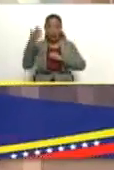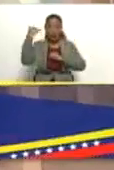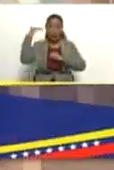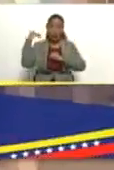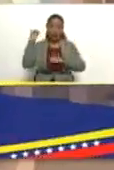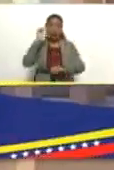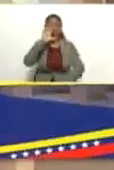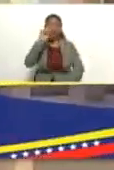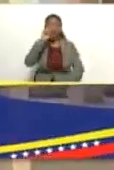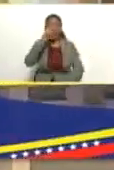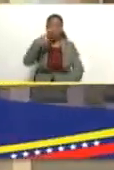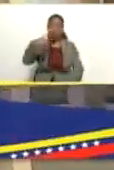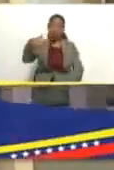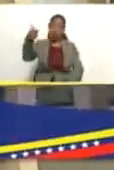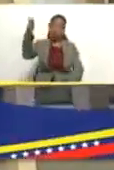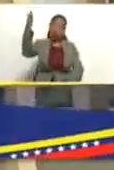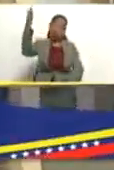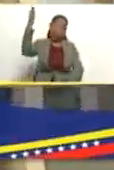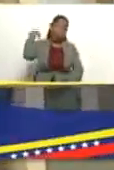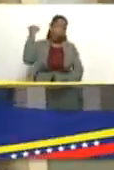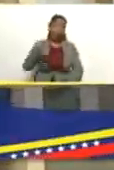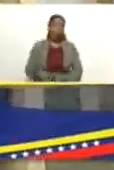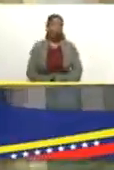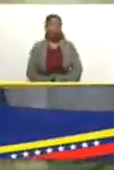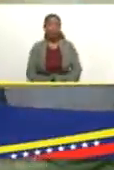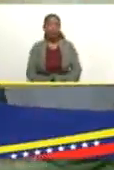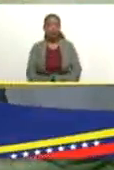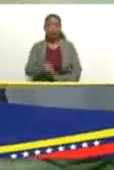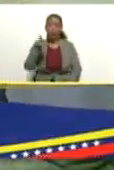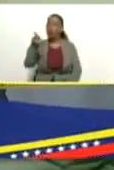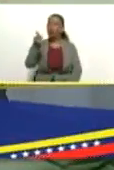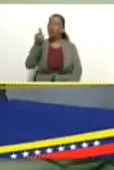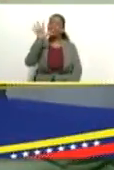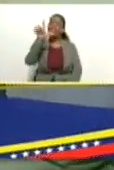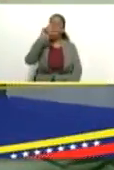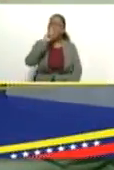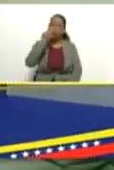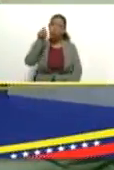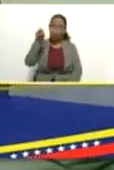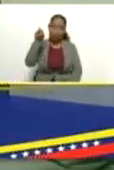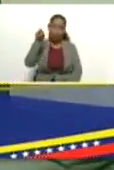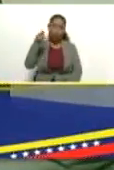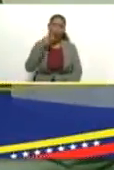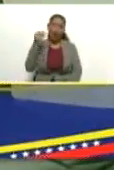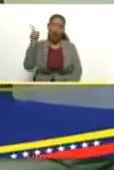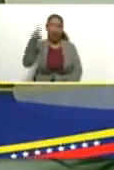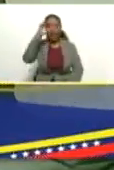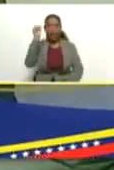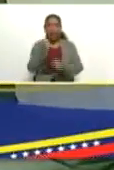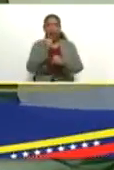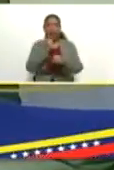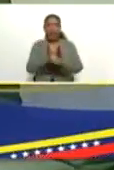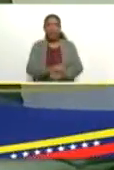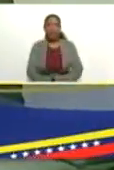compadre, ¿ah? Tú tenías 5 años, el muchacho que trabaja.